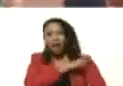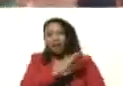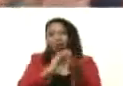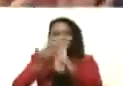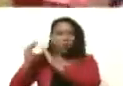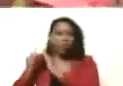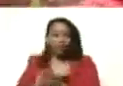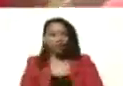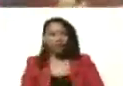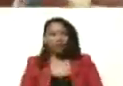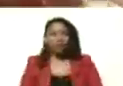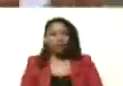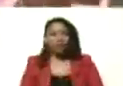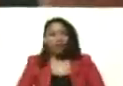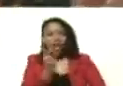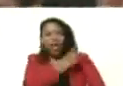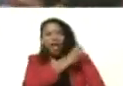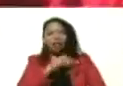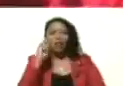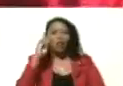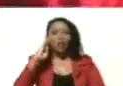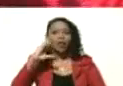comunidad, jefe de UVC,